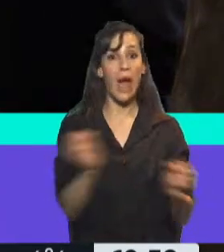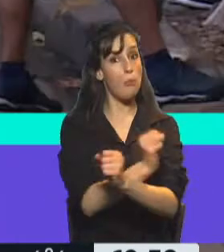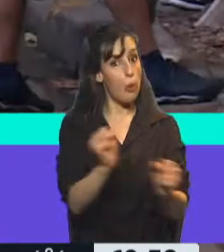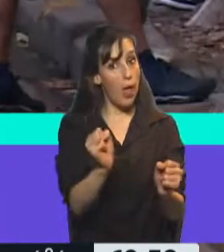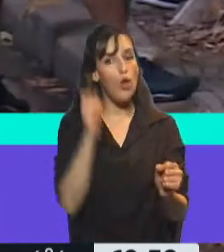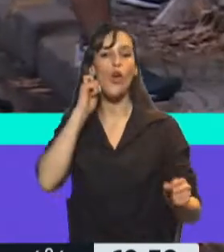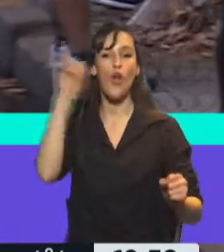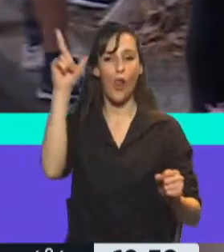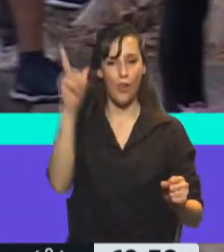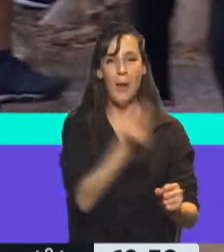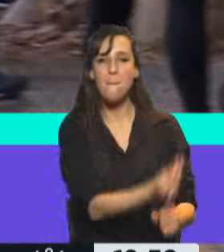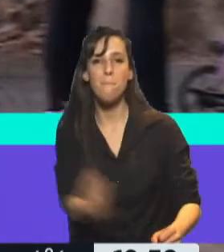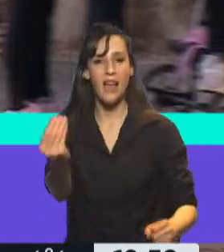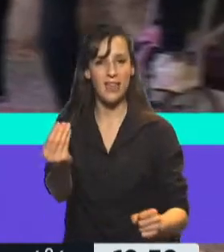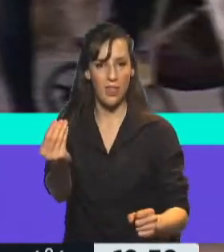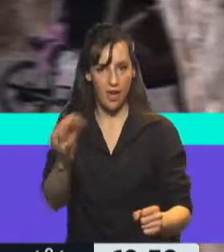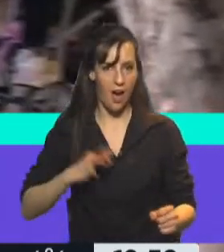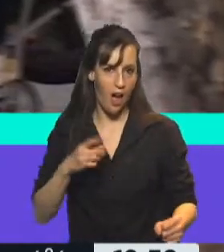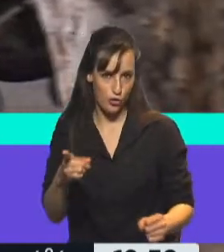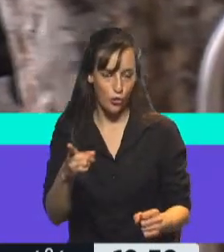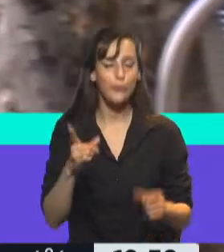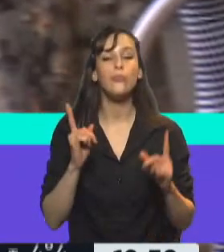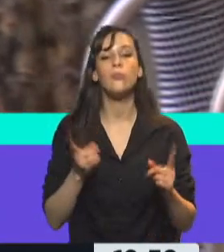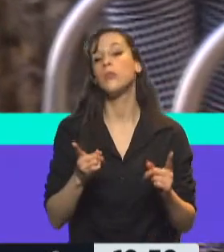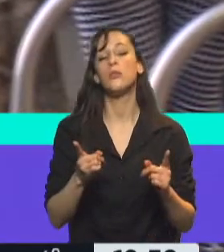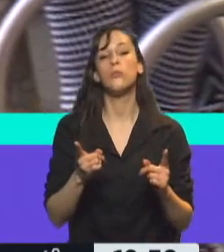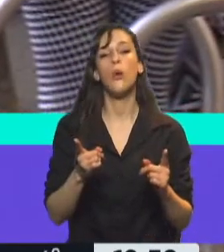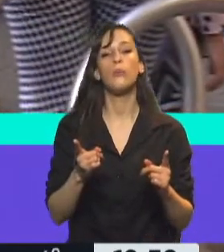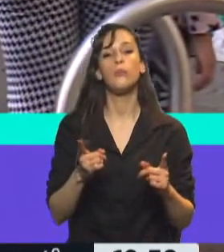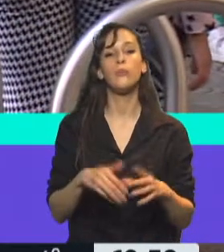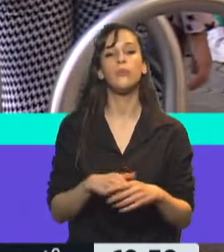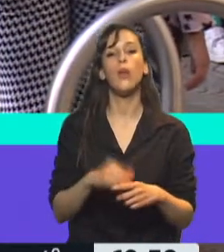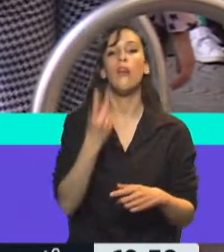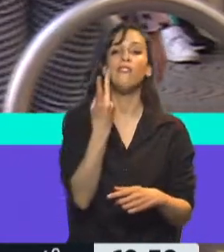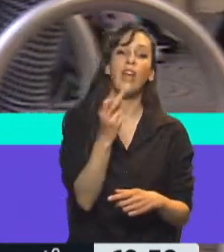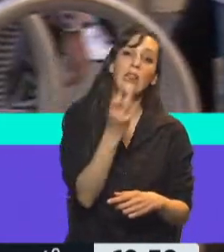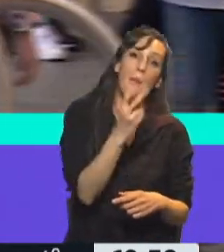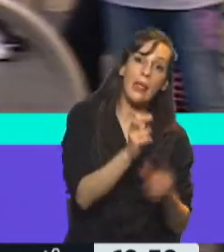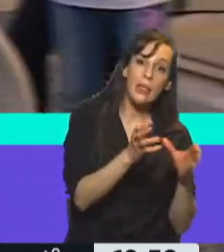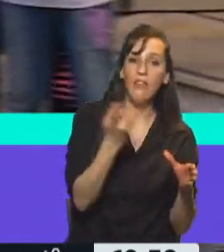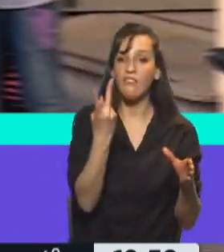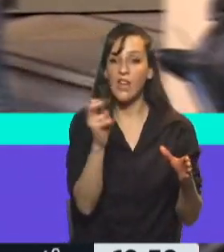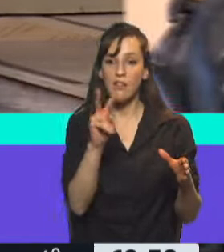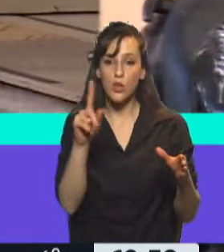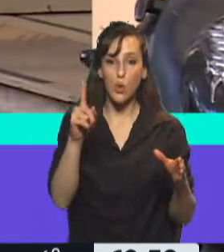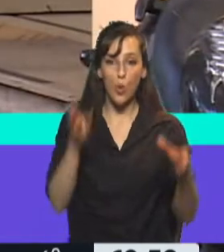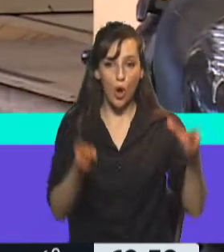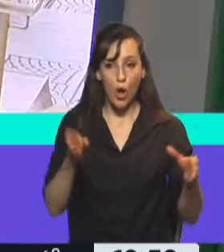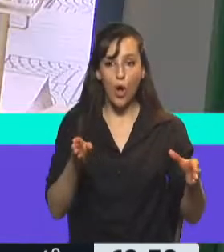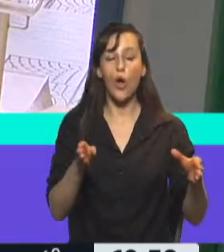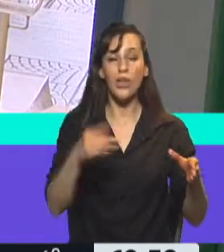reorganización de la propuesta pedagógica en el concepto unidad pedagógica 2020 2021 puedan promocionar al ciclo lectivo